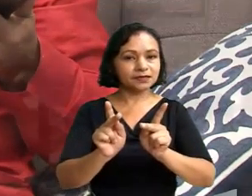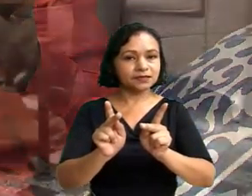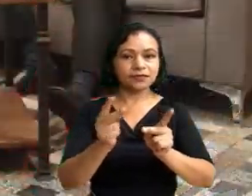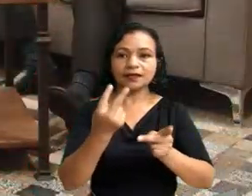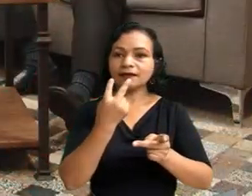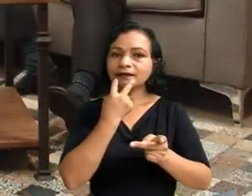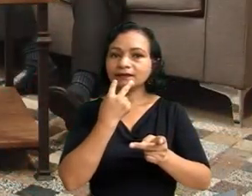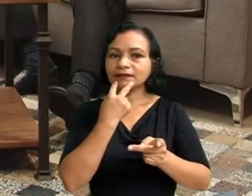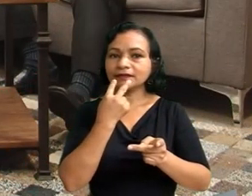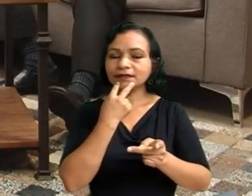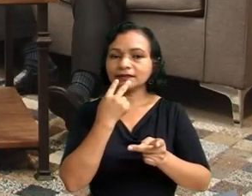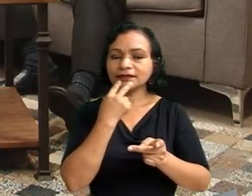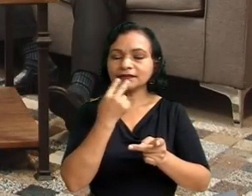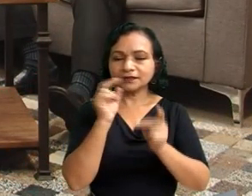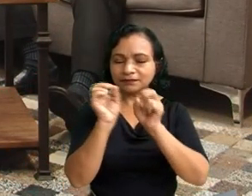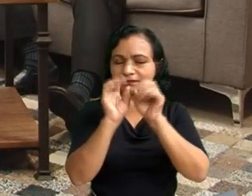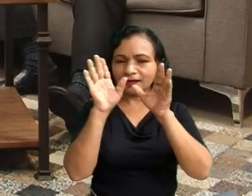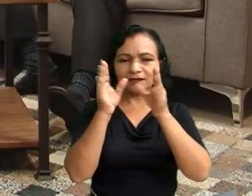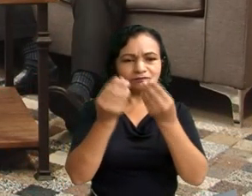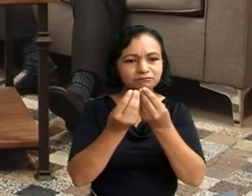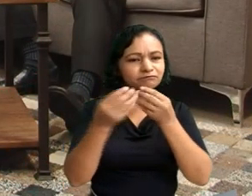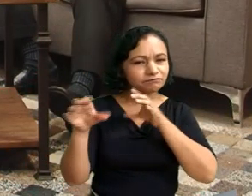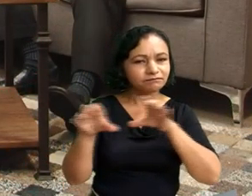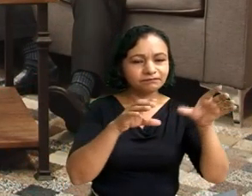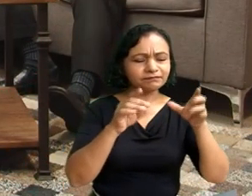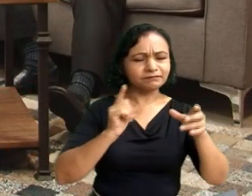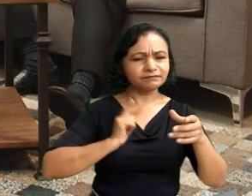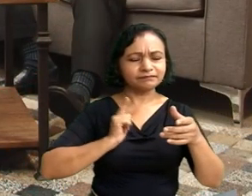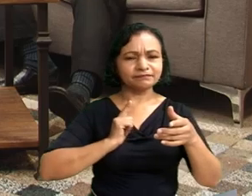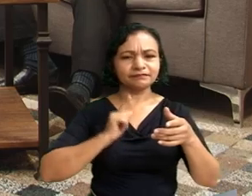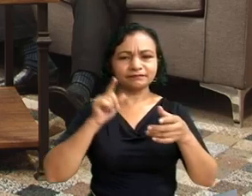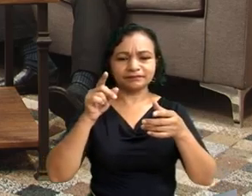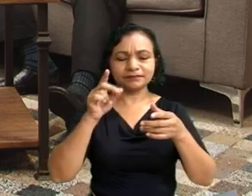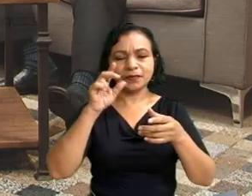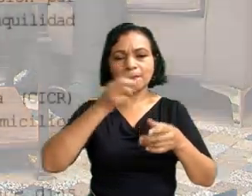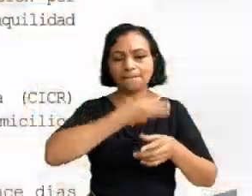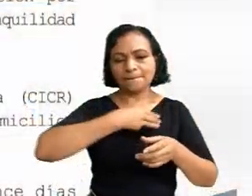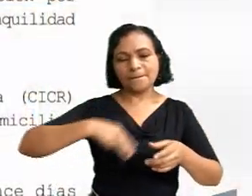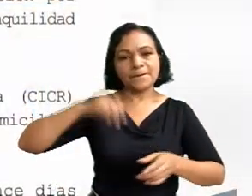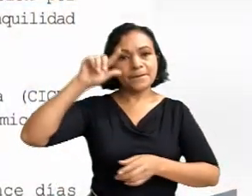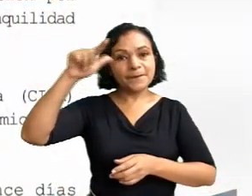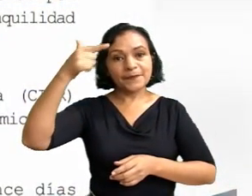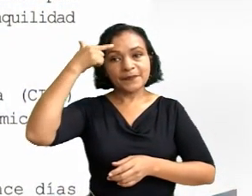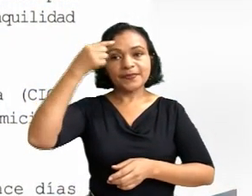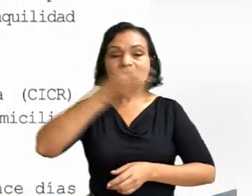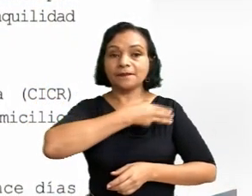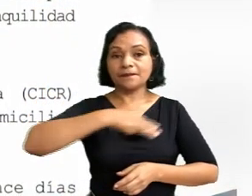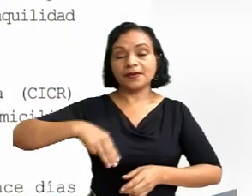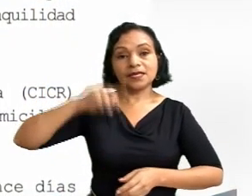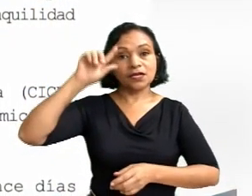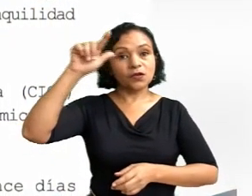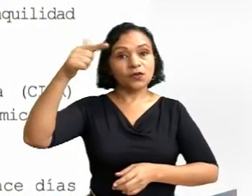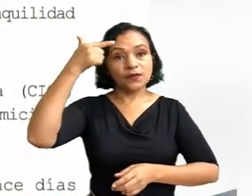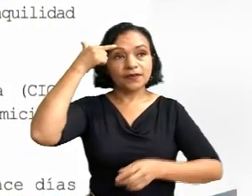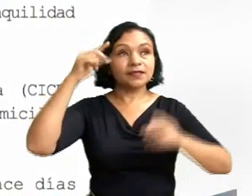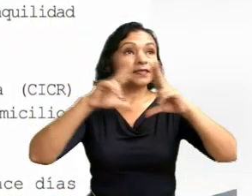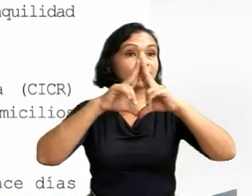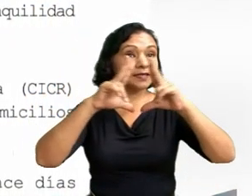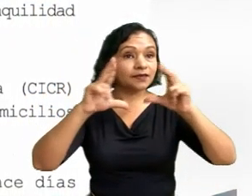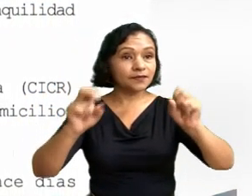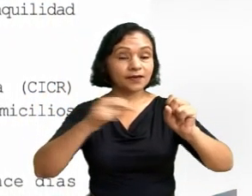comunicado porque es muy temprano estuvo en otro canal pero que aquí lo tengo nota de prensa el ministerio gobernación el ministerio de donación de la república de nicaragua